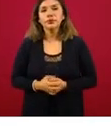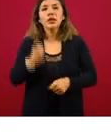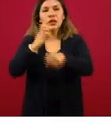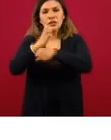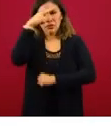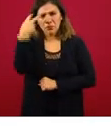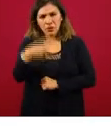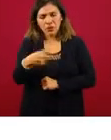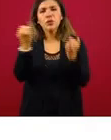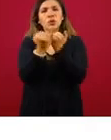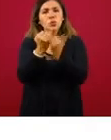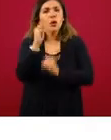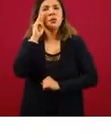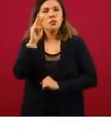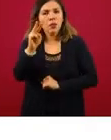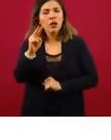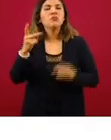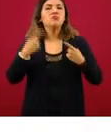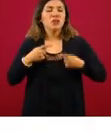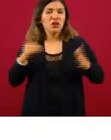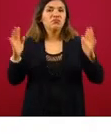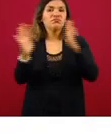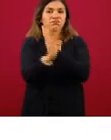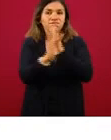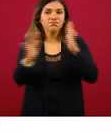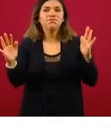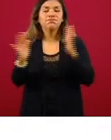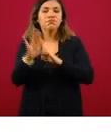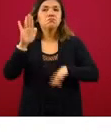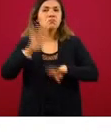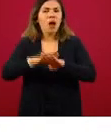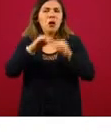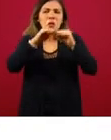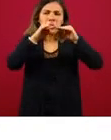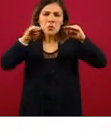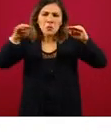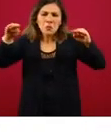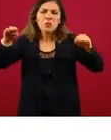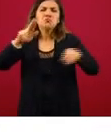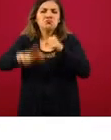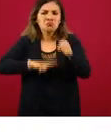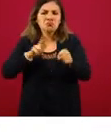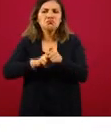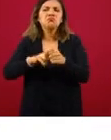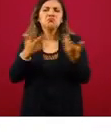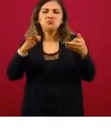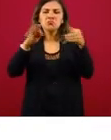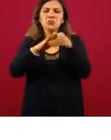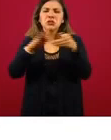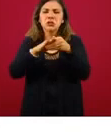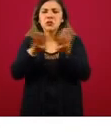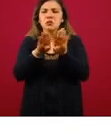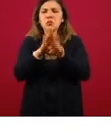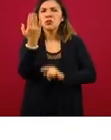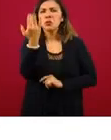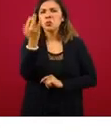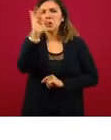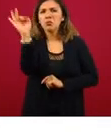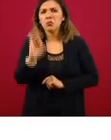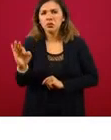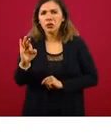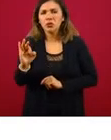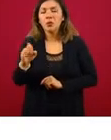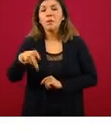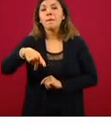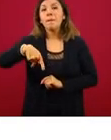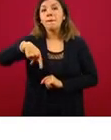México vemos también una movilidad bastante plana, muy cercana al 50%,